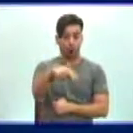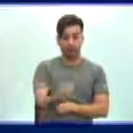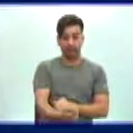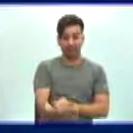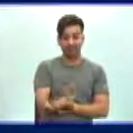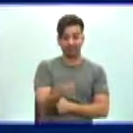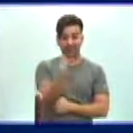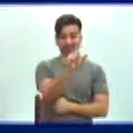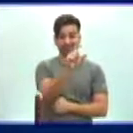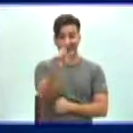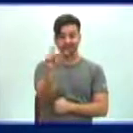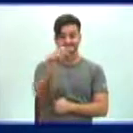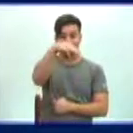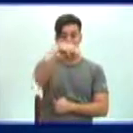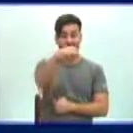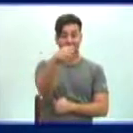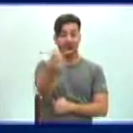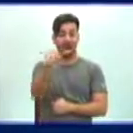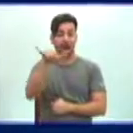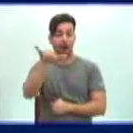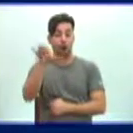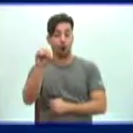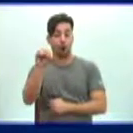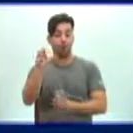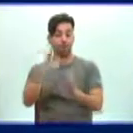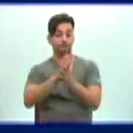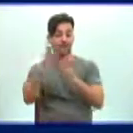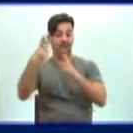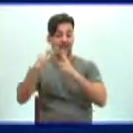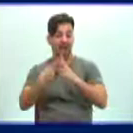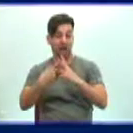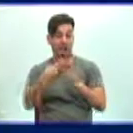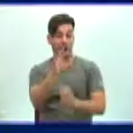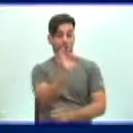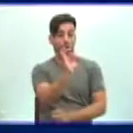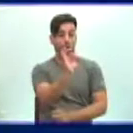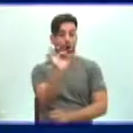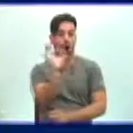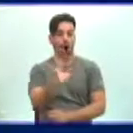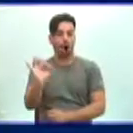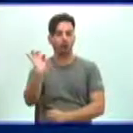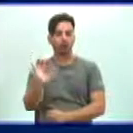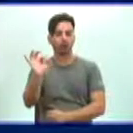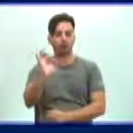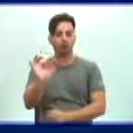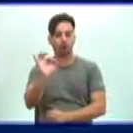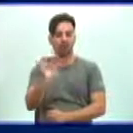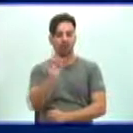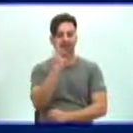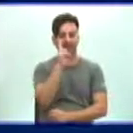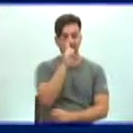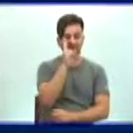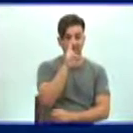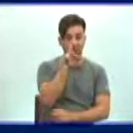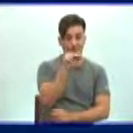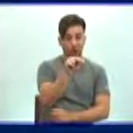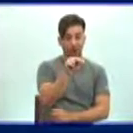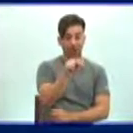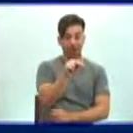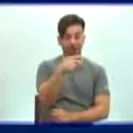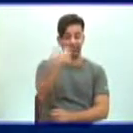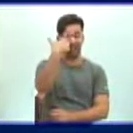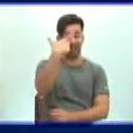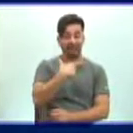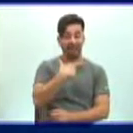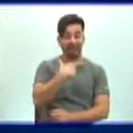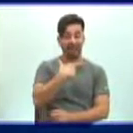época lluviosa y de noviembre a abril tenemos la época de seca en esta región tropical de nuestro